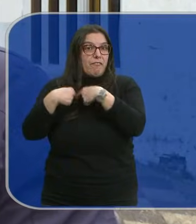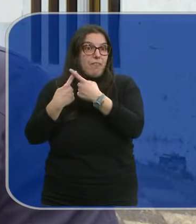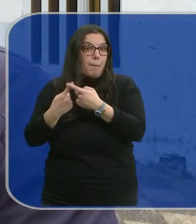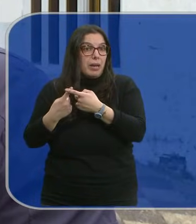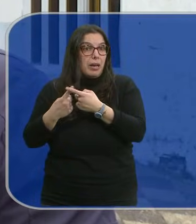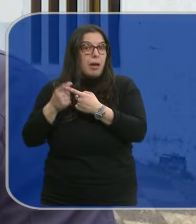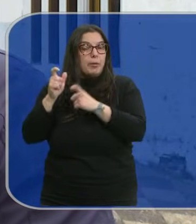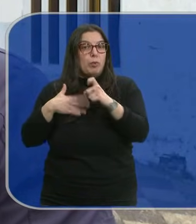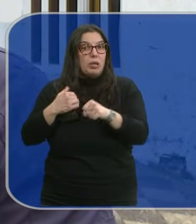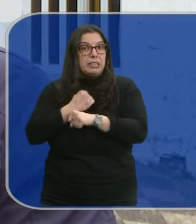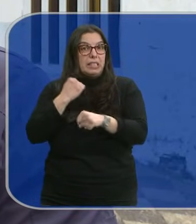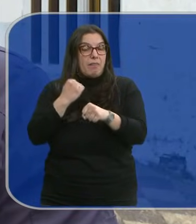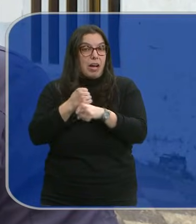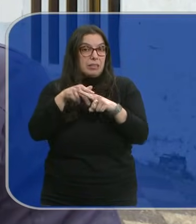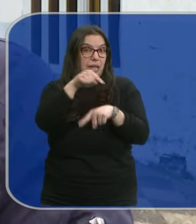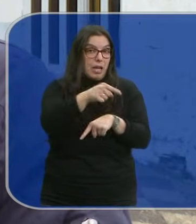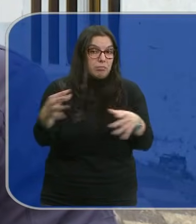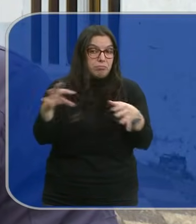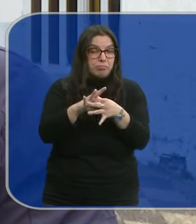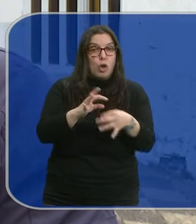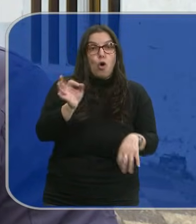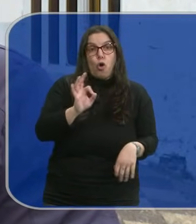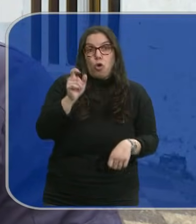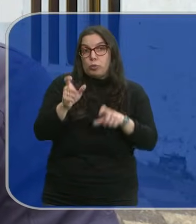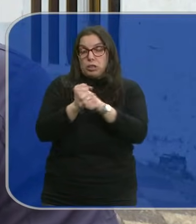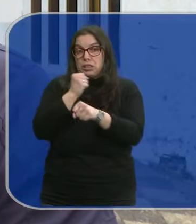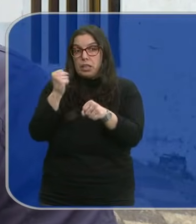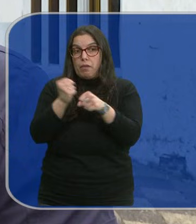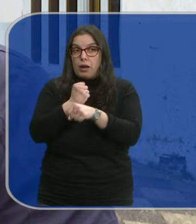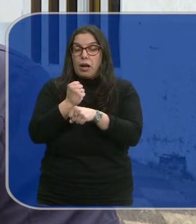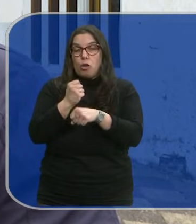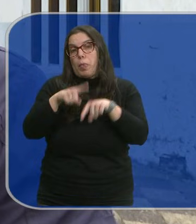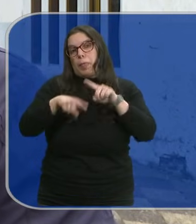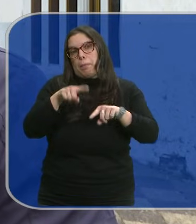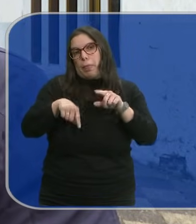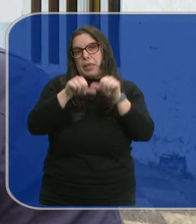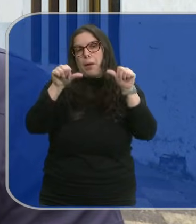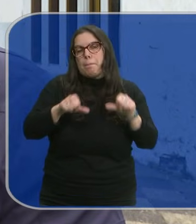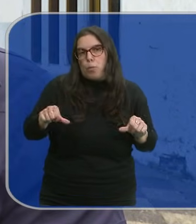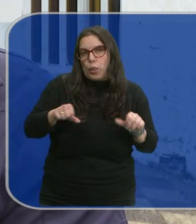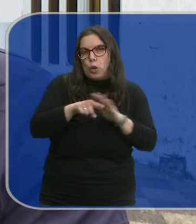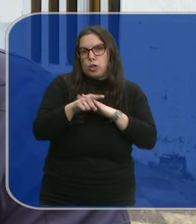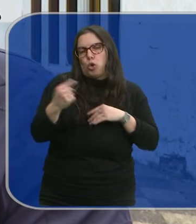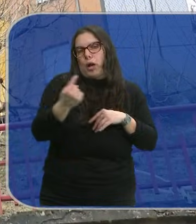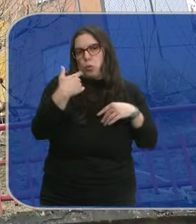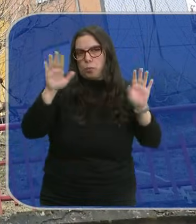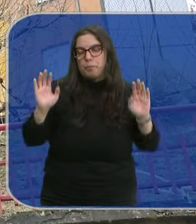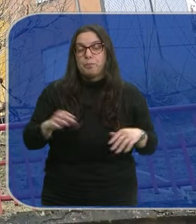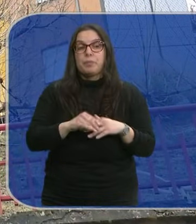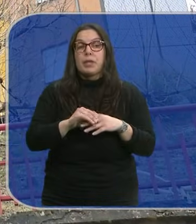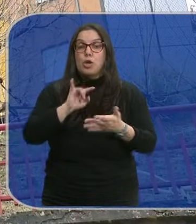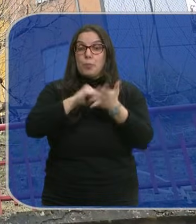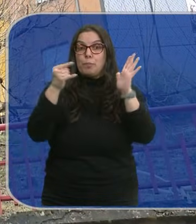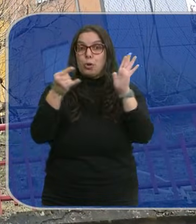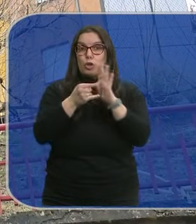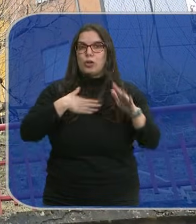familia de gente que pueda trabajar en el taller o para los propios trabajadores, eso dependerá del modelo de gestión de quien lo explote. Un proyecto